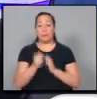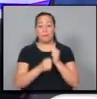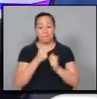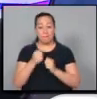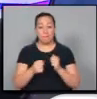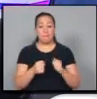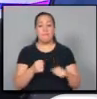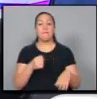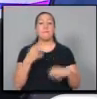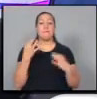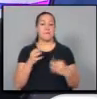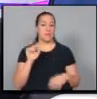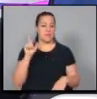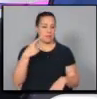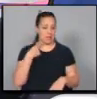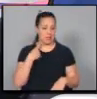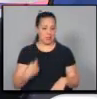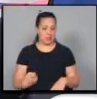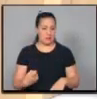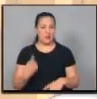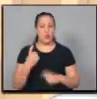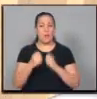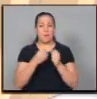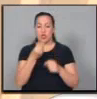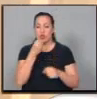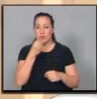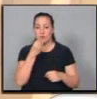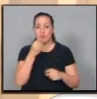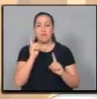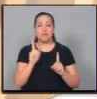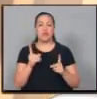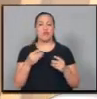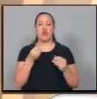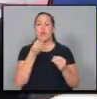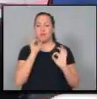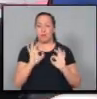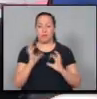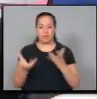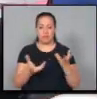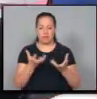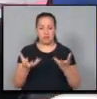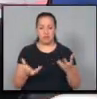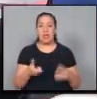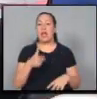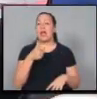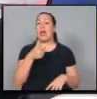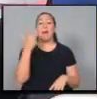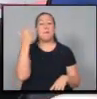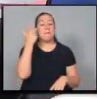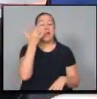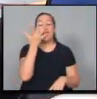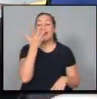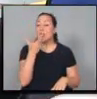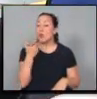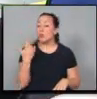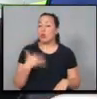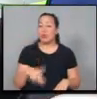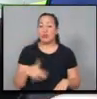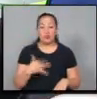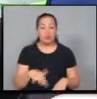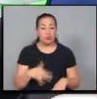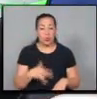gastronomía catalana que hizo el servicio de catering. Tanto le habría gustado a Messi el